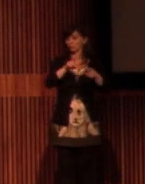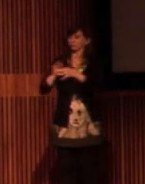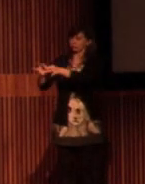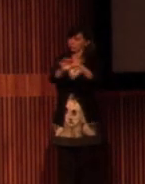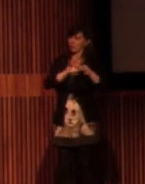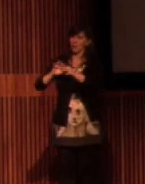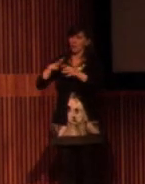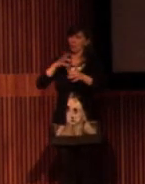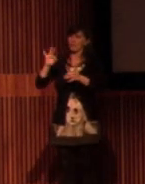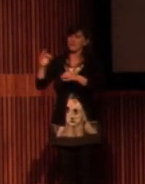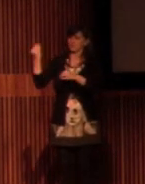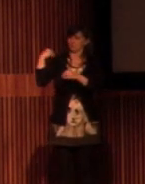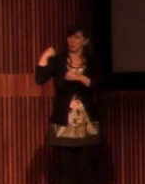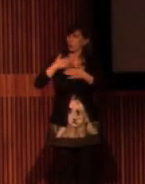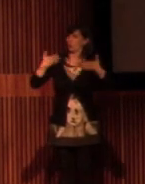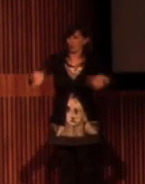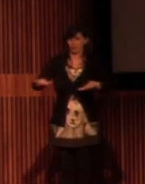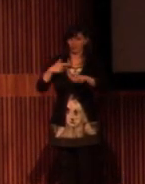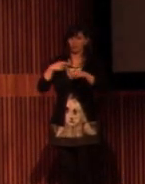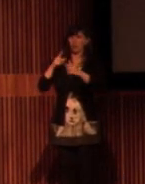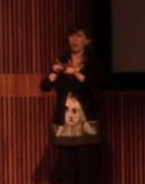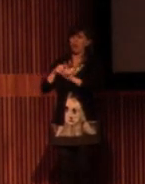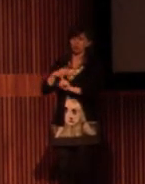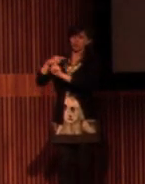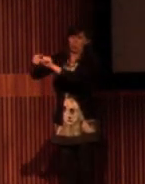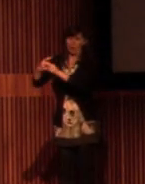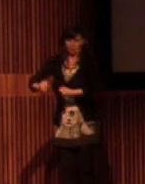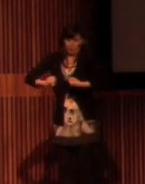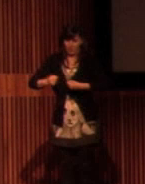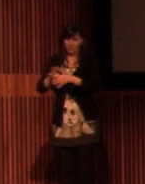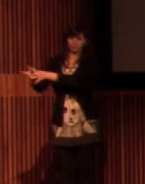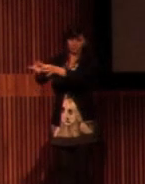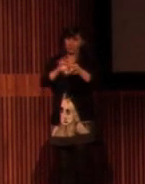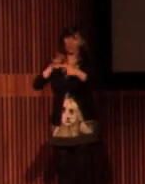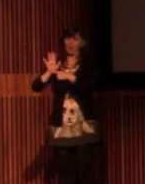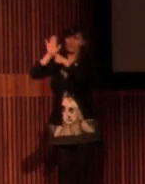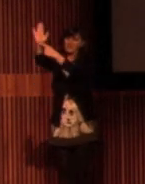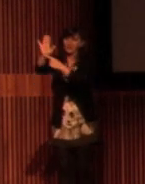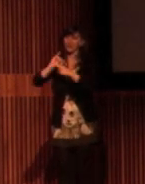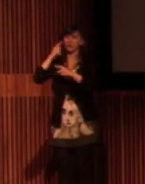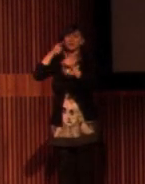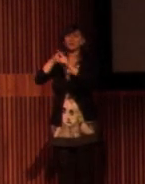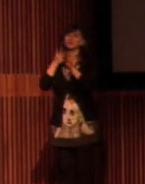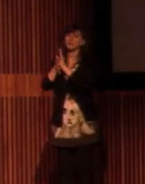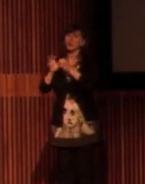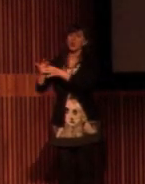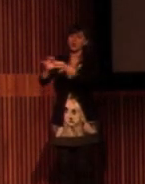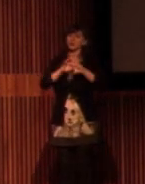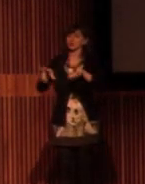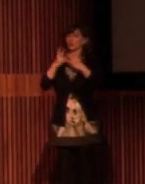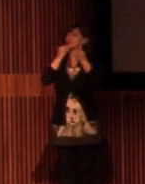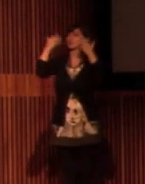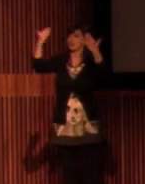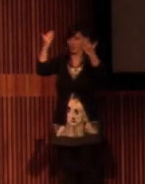poden contar coa Fundación Nova Caixa Galicia para sumar forzas na tarefa de presentar a cohesión social. Moitas